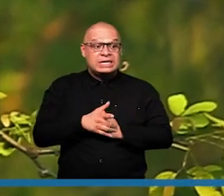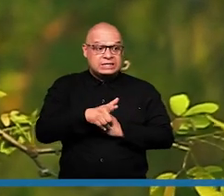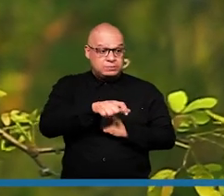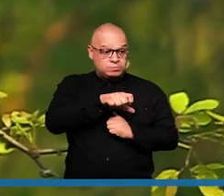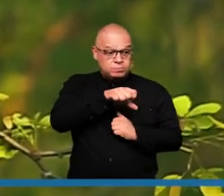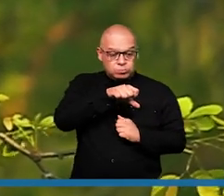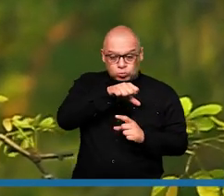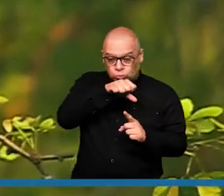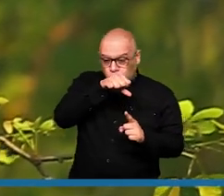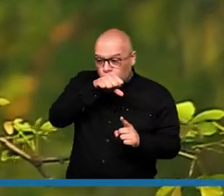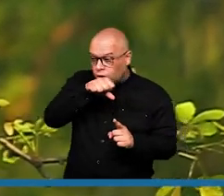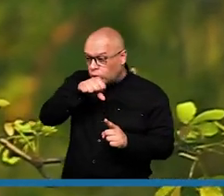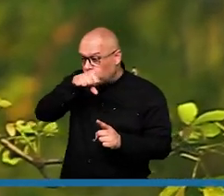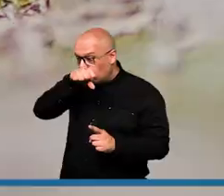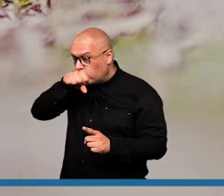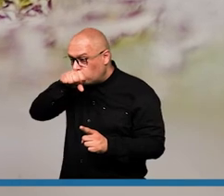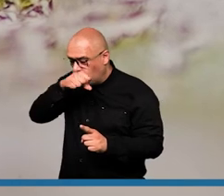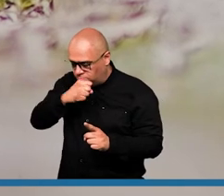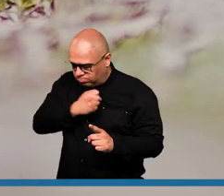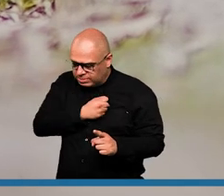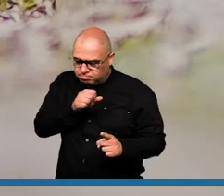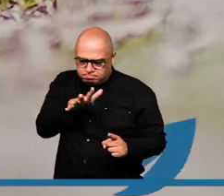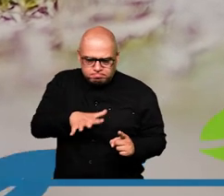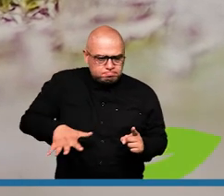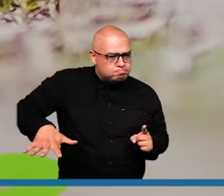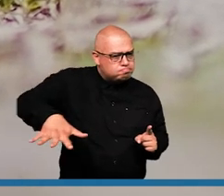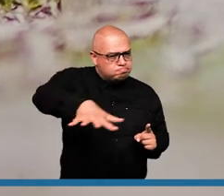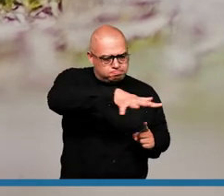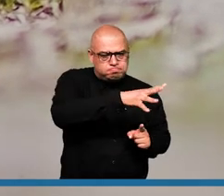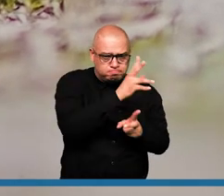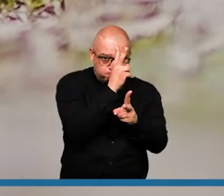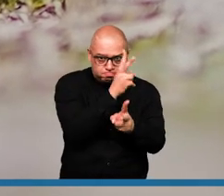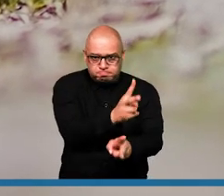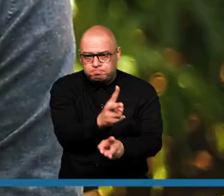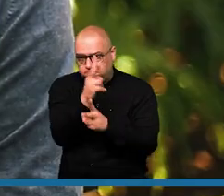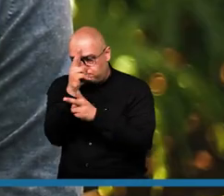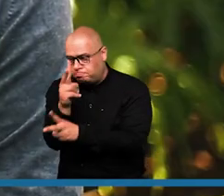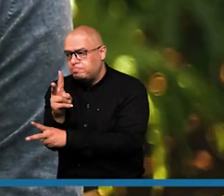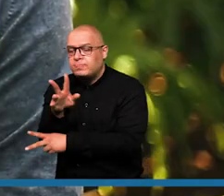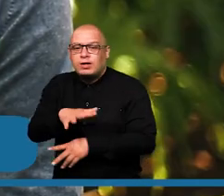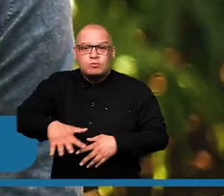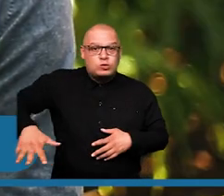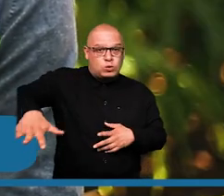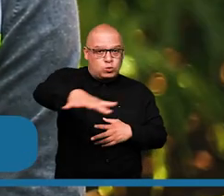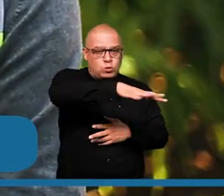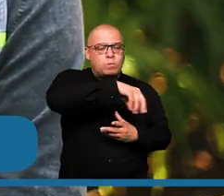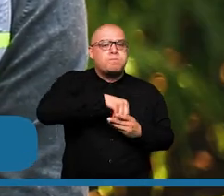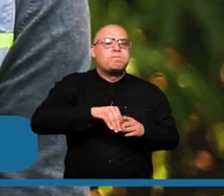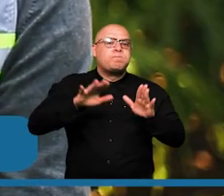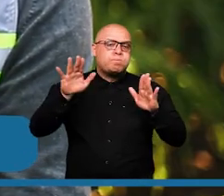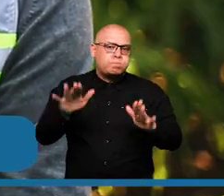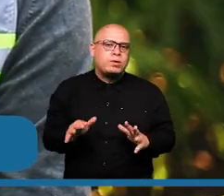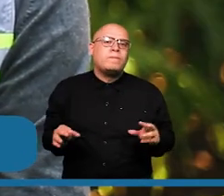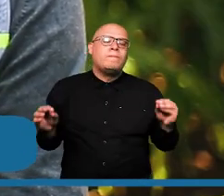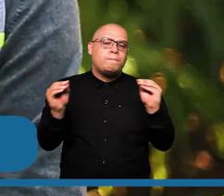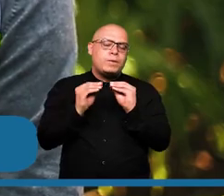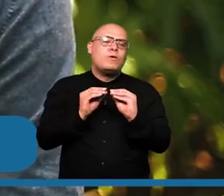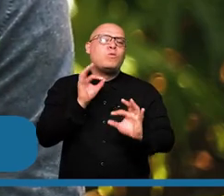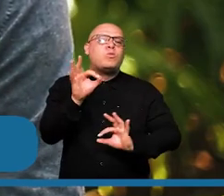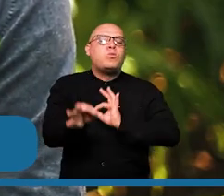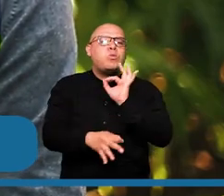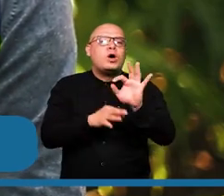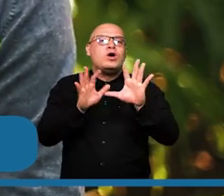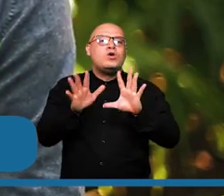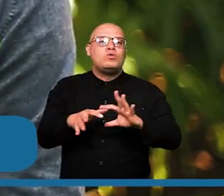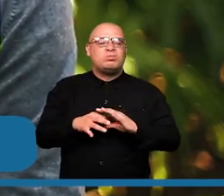pertenencia, apropiación y uso responsable de los diferentes recursos naturales y sobre todo especialmente lo que